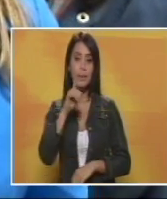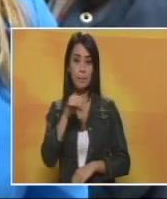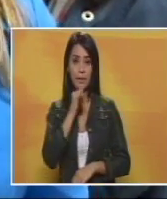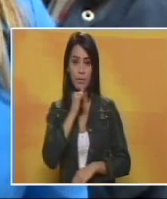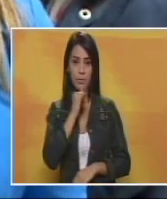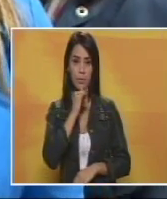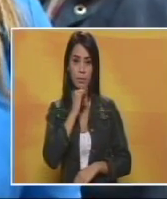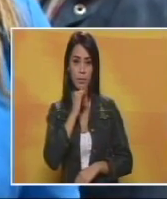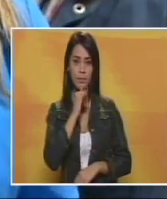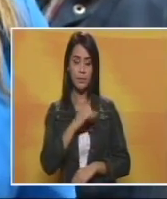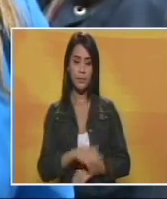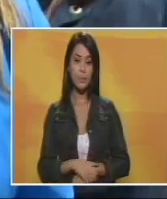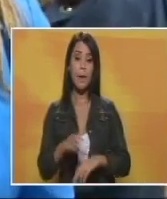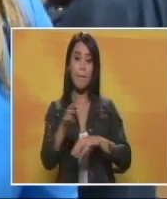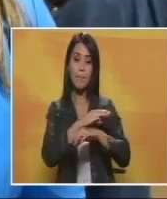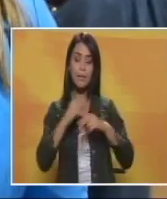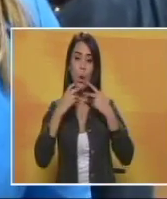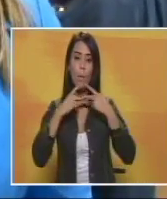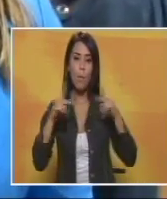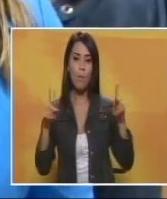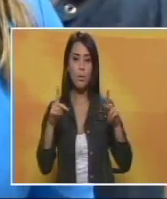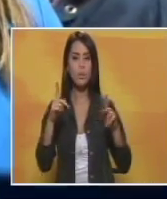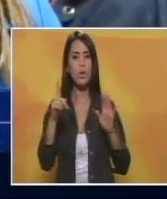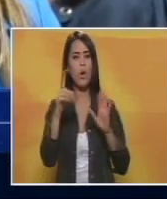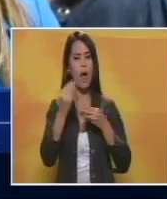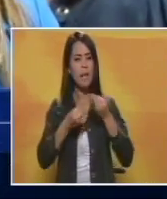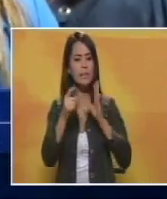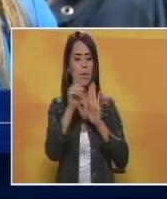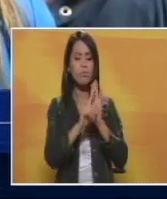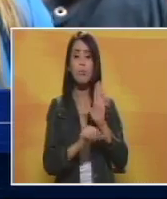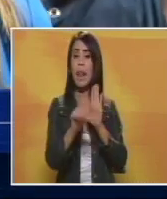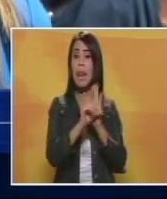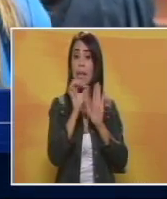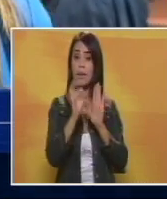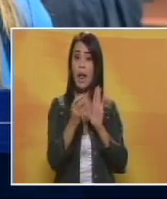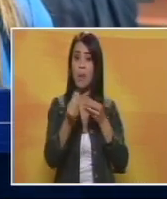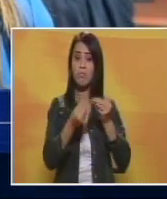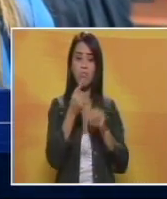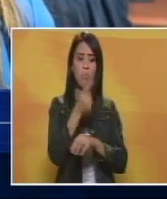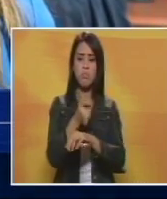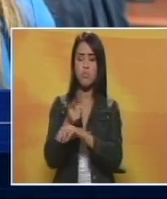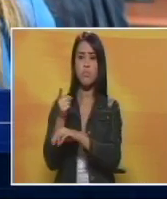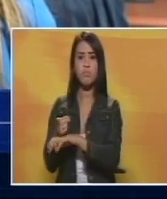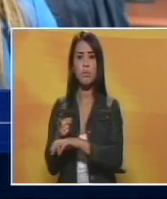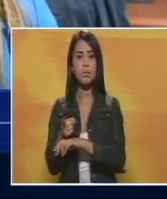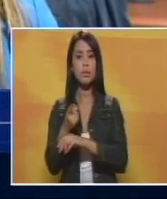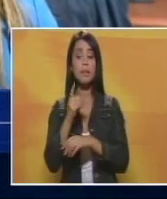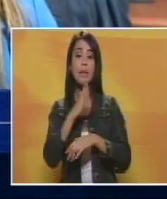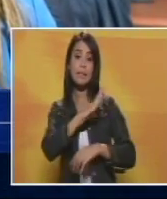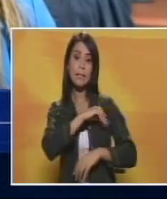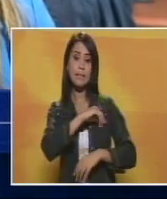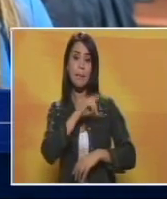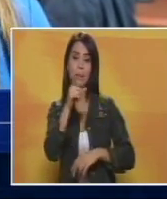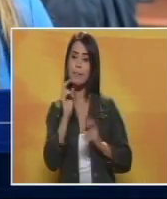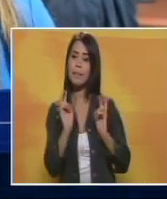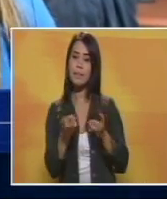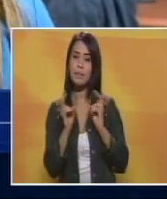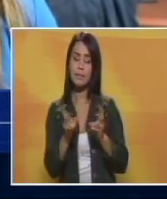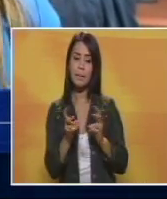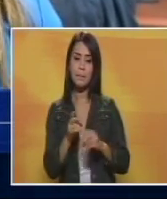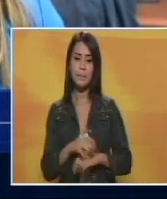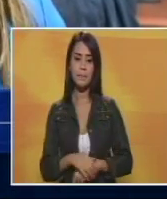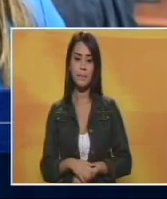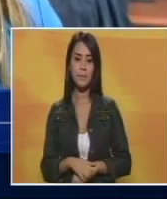señaló que se ha instado al Ministerio Público a tomar acciones legales, y con respecto al 6CPC se ha sido abordado este tema para que sean